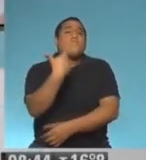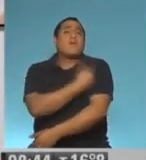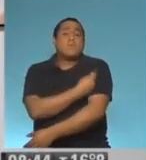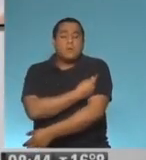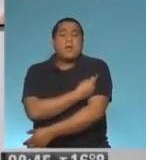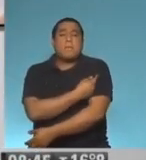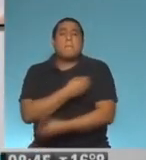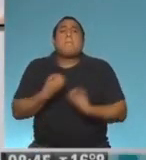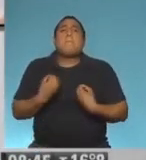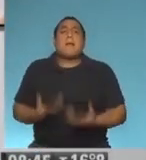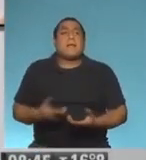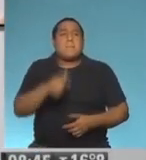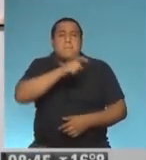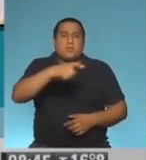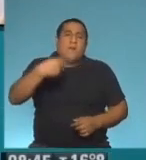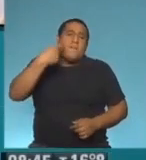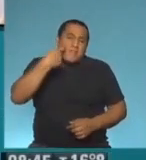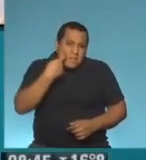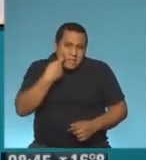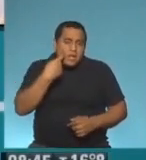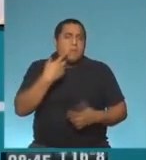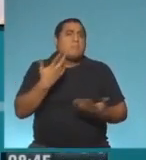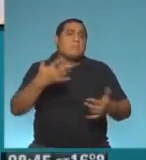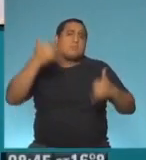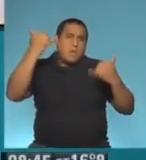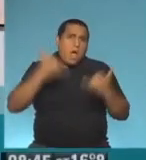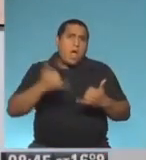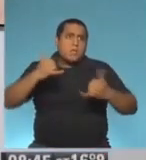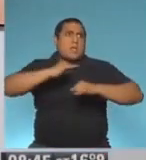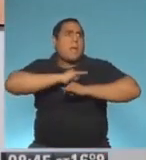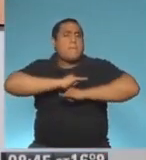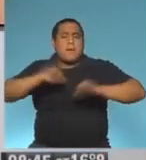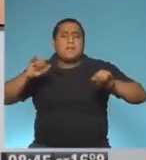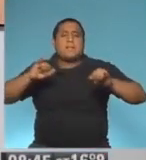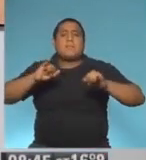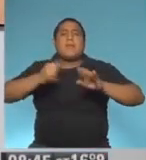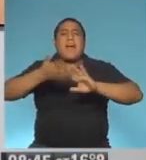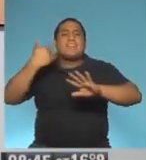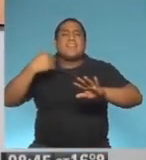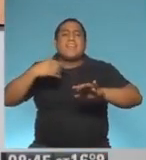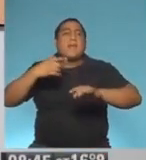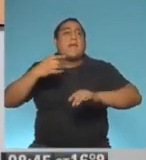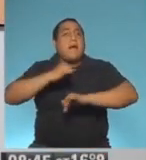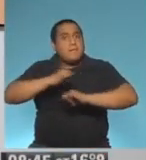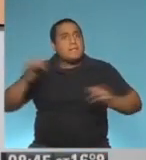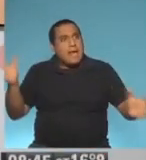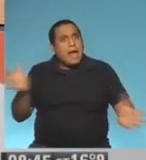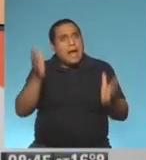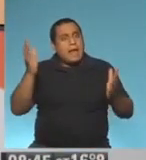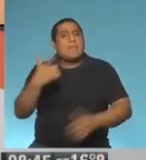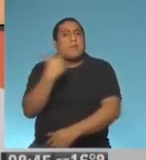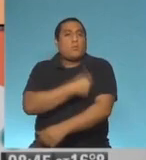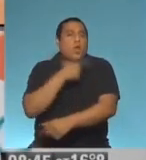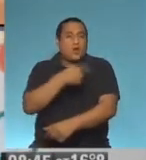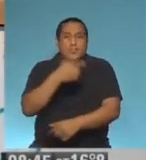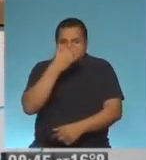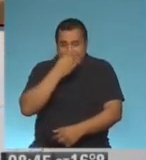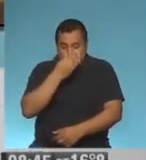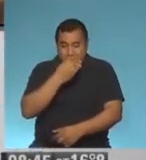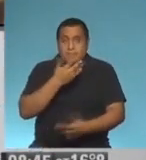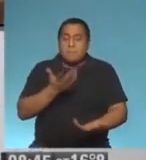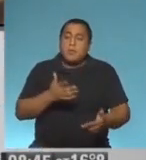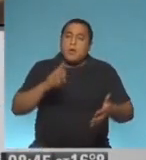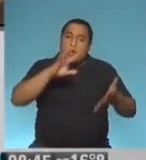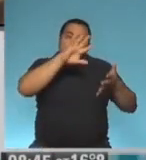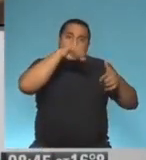que son para adultos mayores tenemos campañas en un determinado momento como fue el antigripal pero hoy es el calendario y por eso hay que